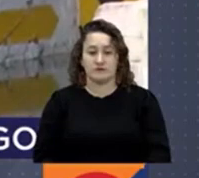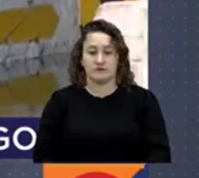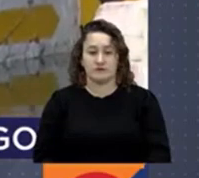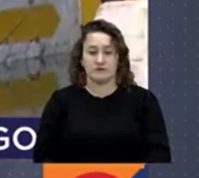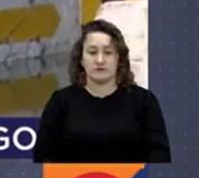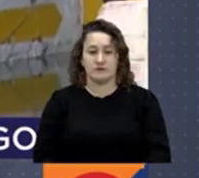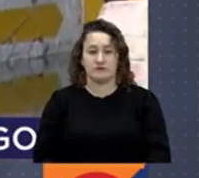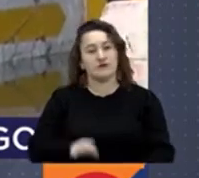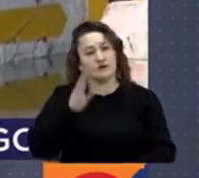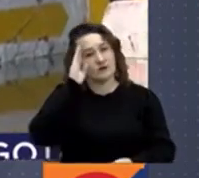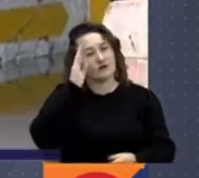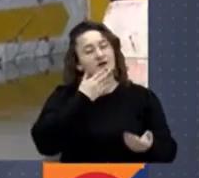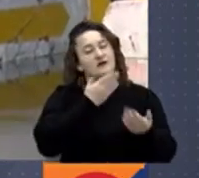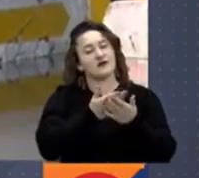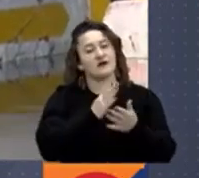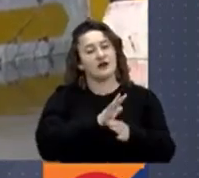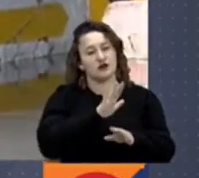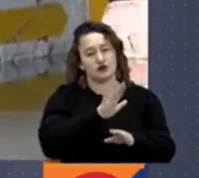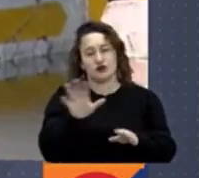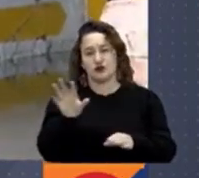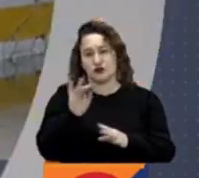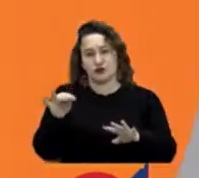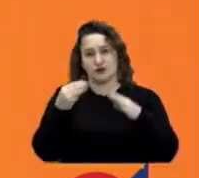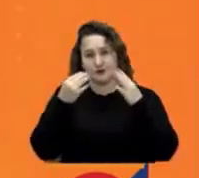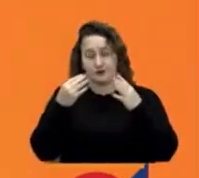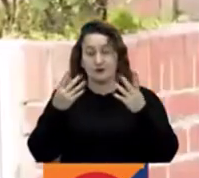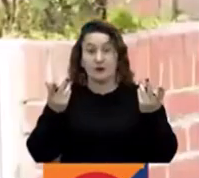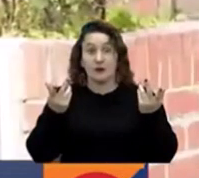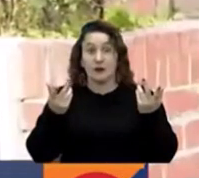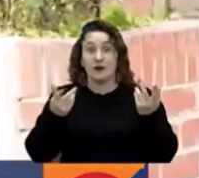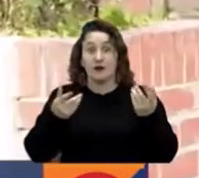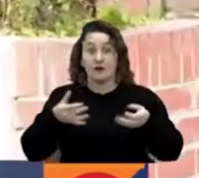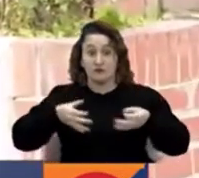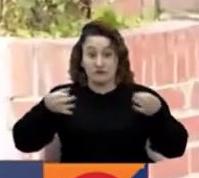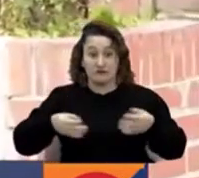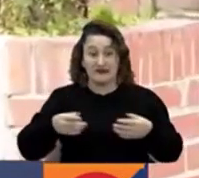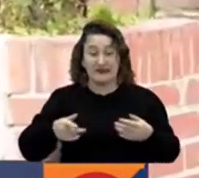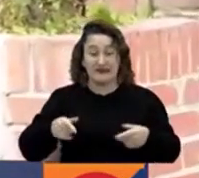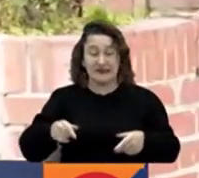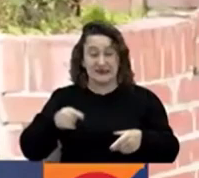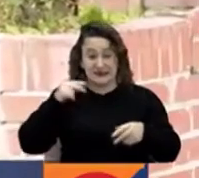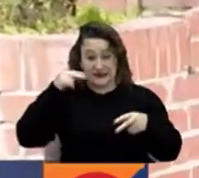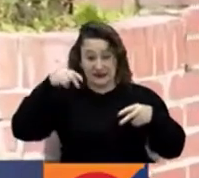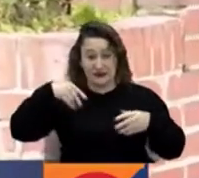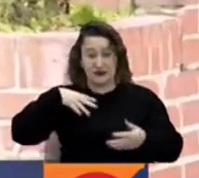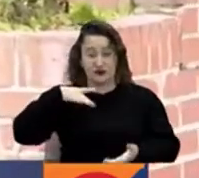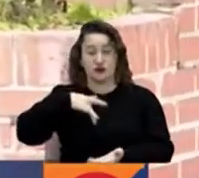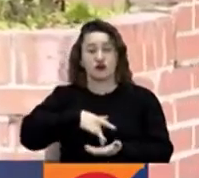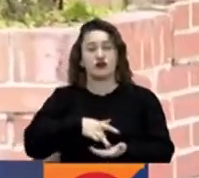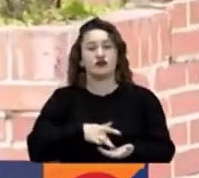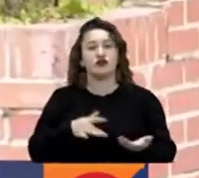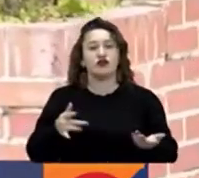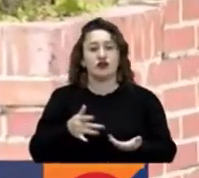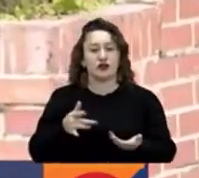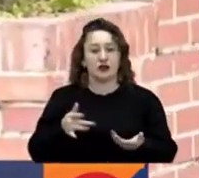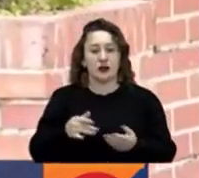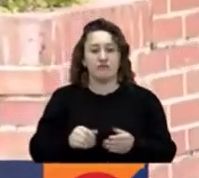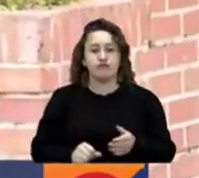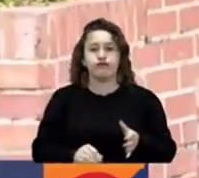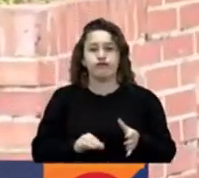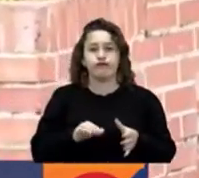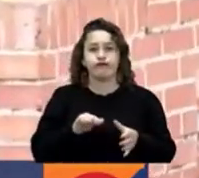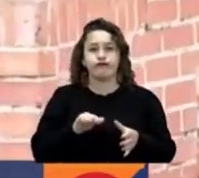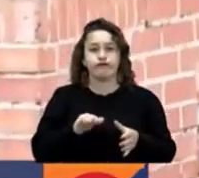Hola, ¿qué tal, Carlos? Buenas tardes para usted, para todos los televidentes. Muy bien, lo deseo ustedes, desesperados. Es que mire, aquí estoy ubicado en donde lo permite esa inundación en